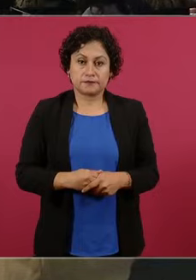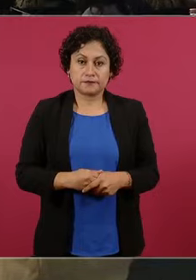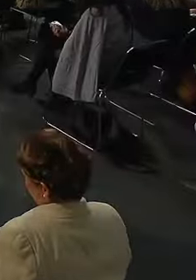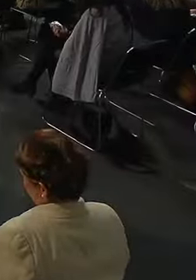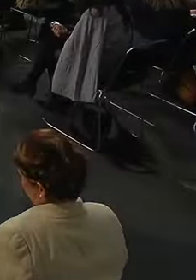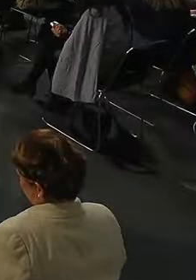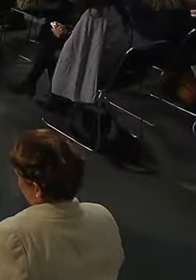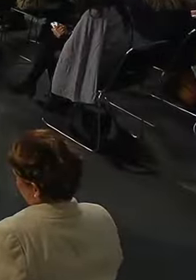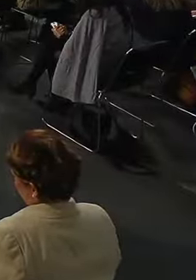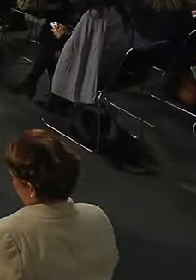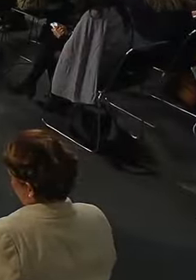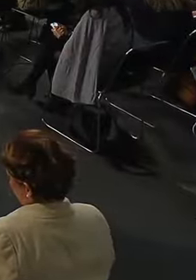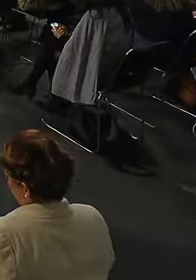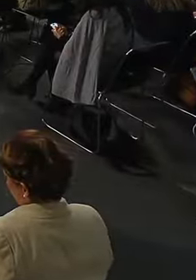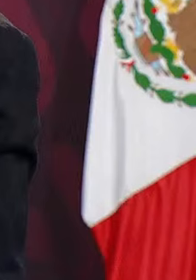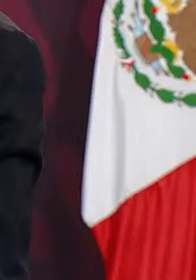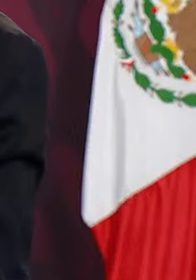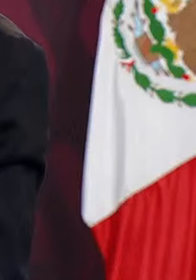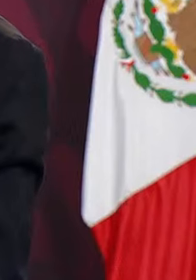Y